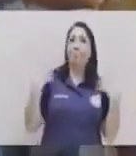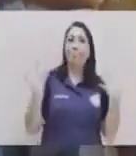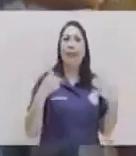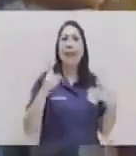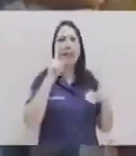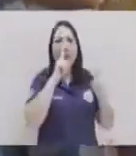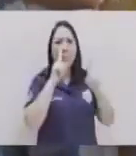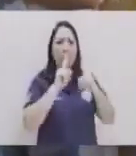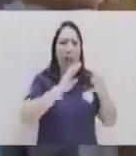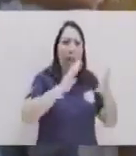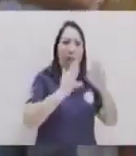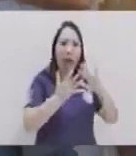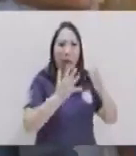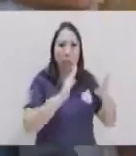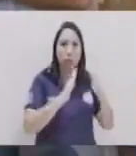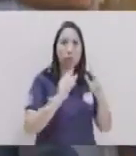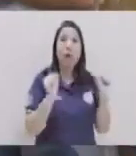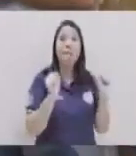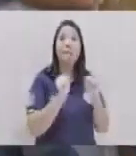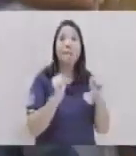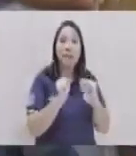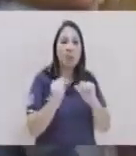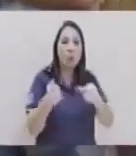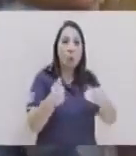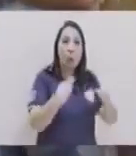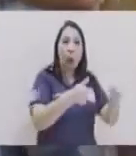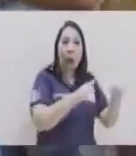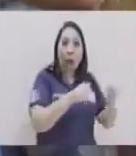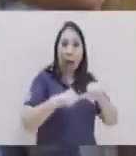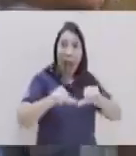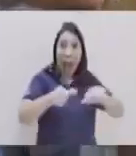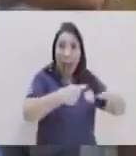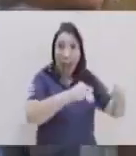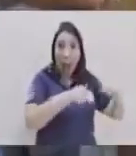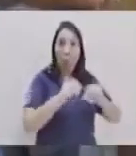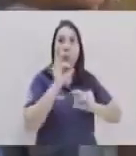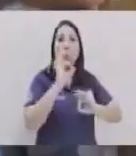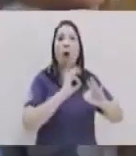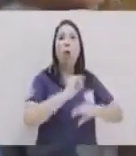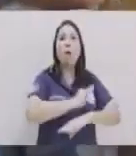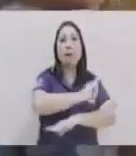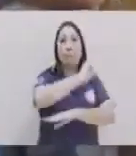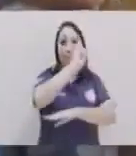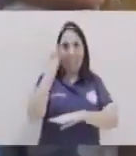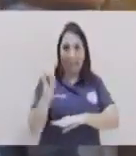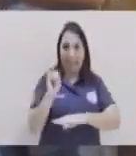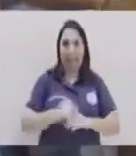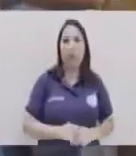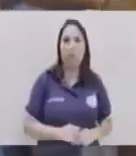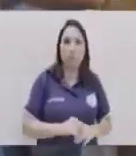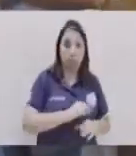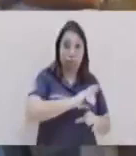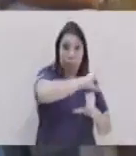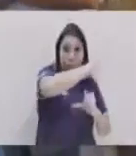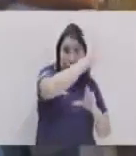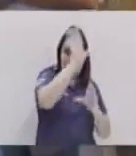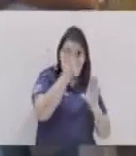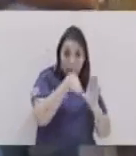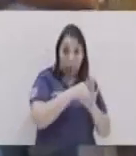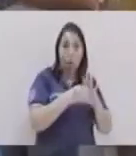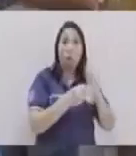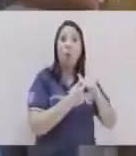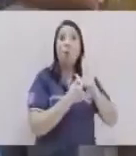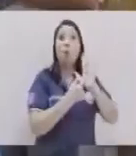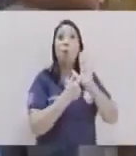asociamos mucho con el frío, con el agua o con el invierno. Todo esto se ve